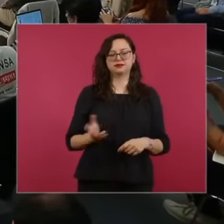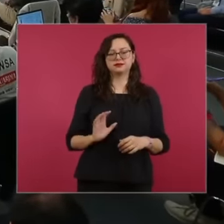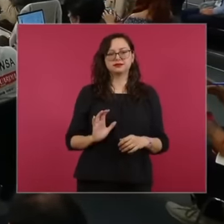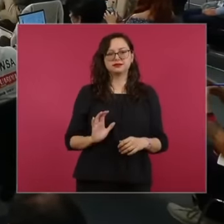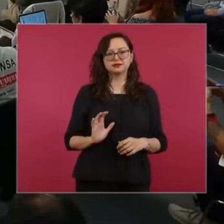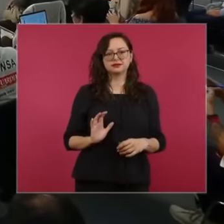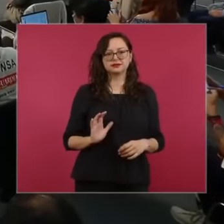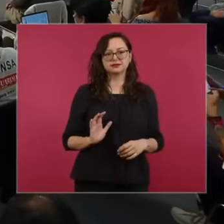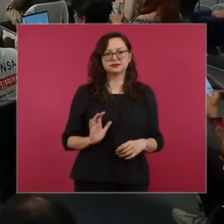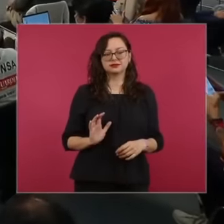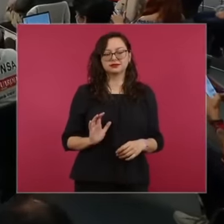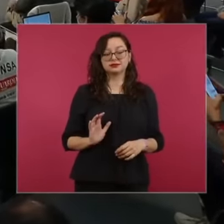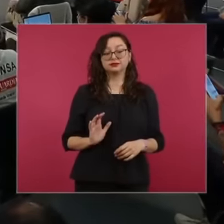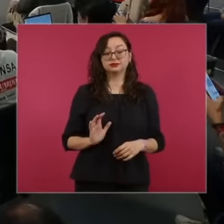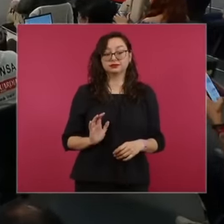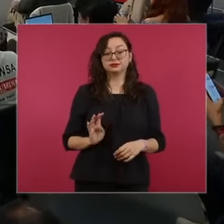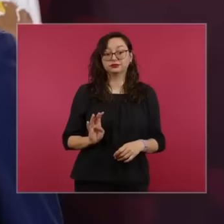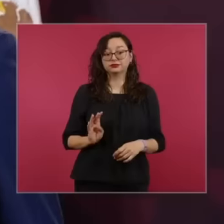Es el